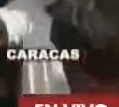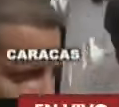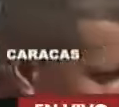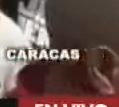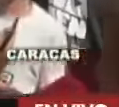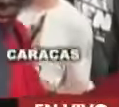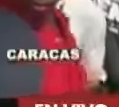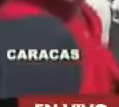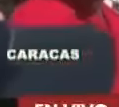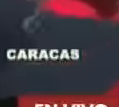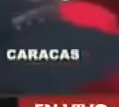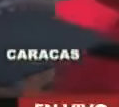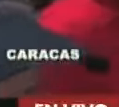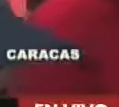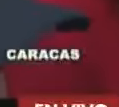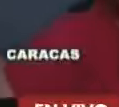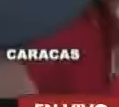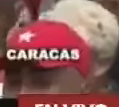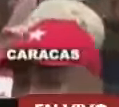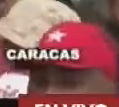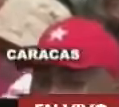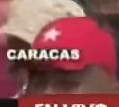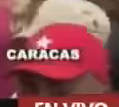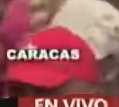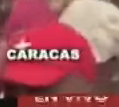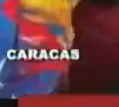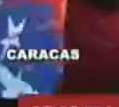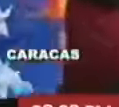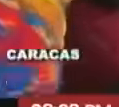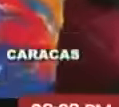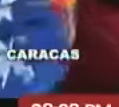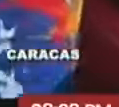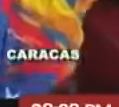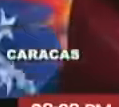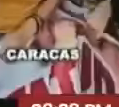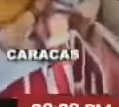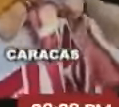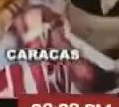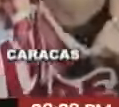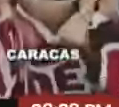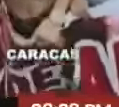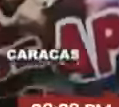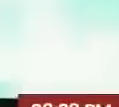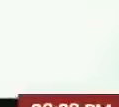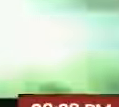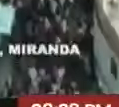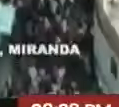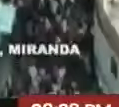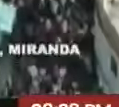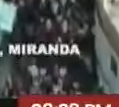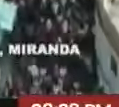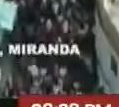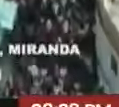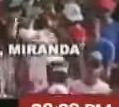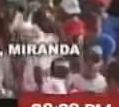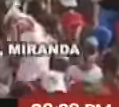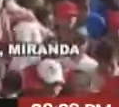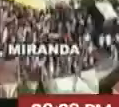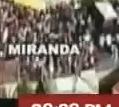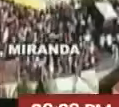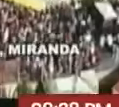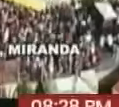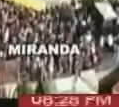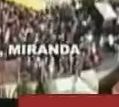Maduro. No venimos la juventud y los estudiantes a luchar y a marchar por nuestro futuro.